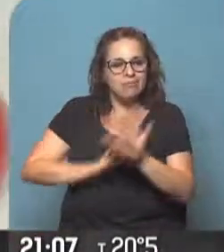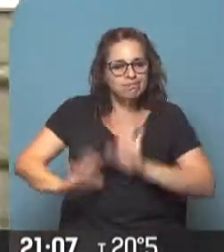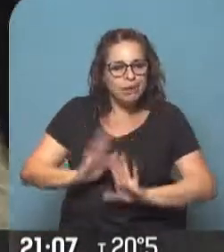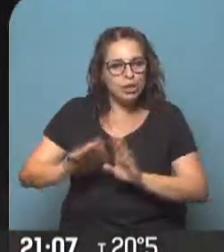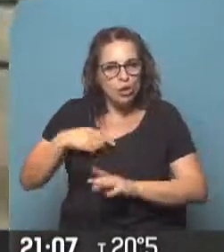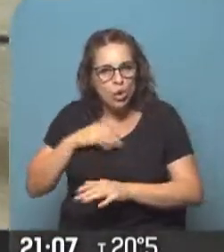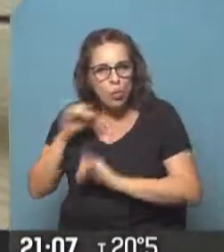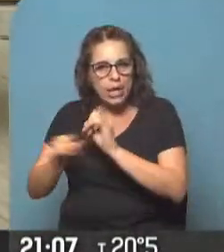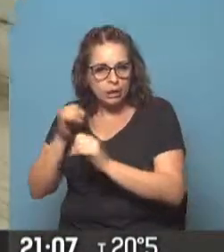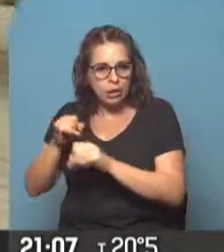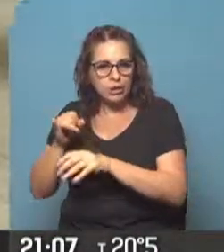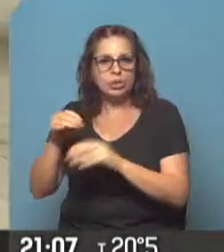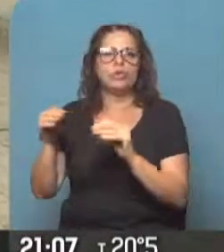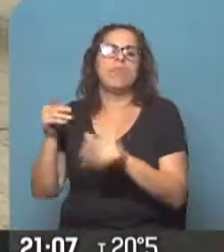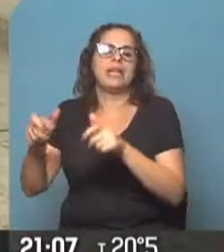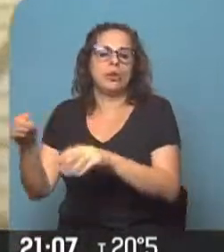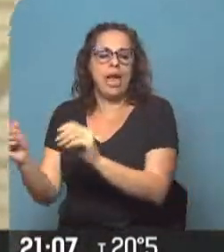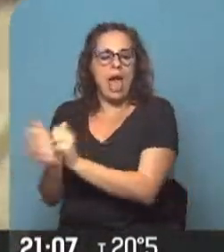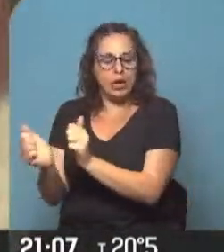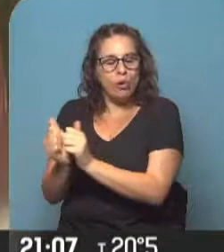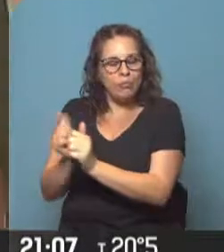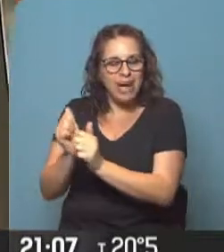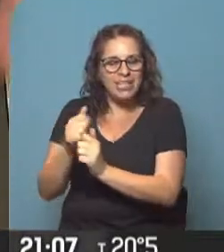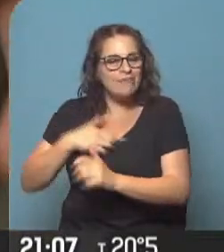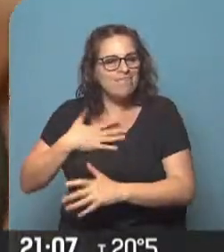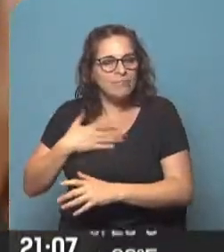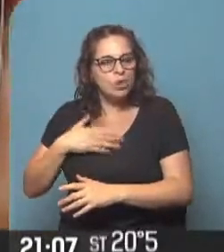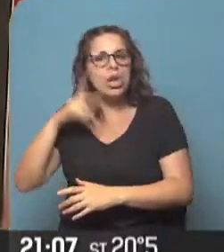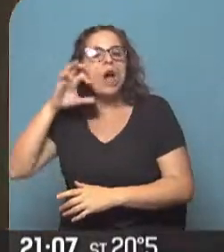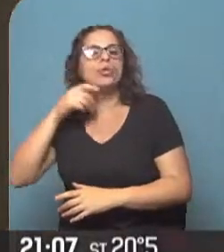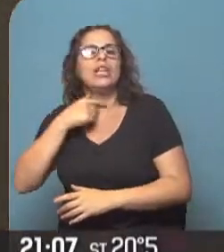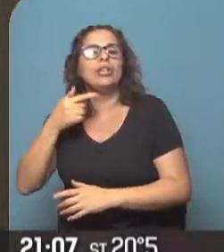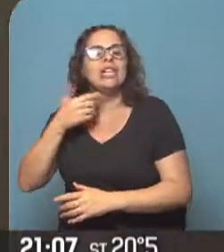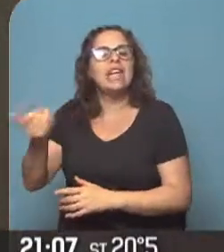que me acompañaba que no estaba contenta, que algo me quería decir Lautaro, y era esto.